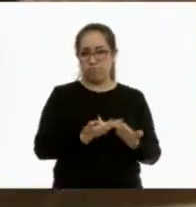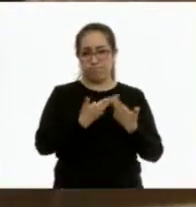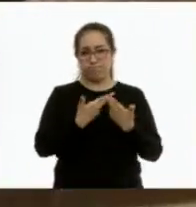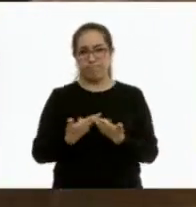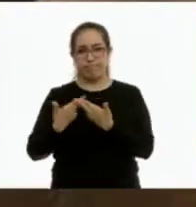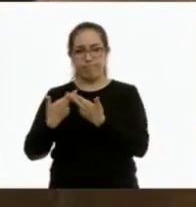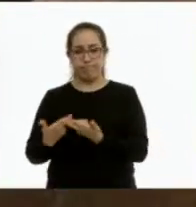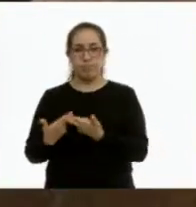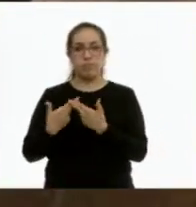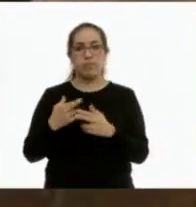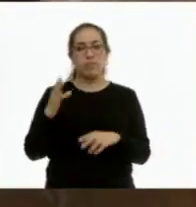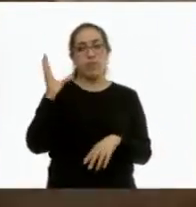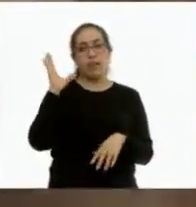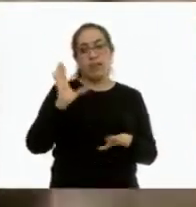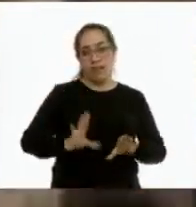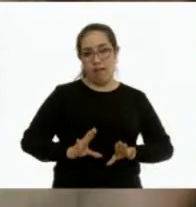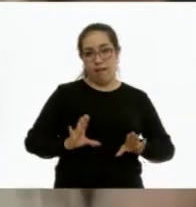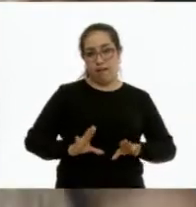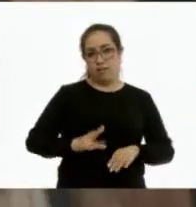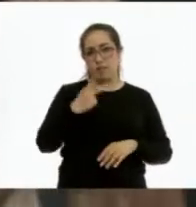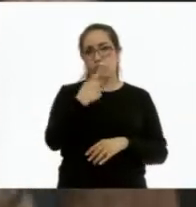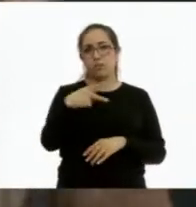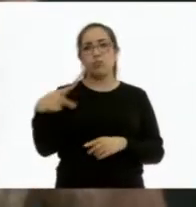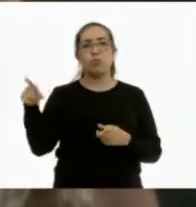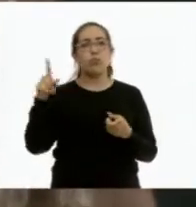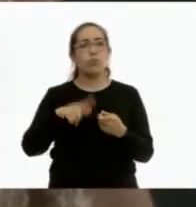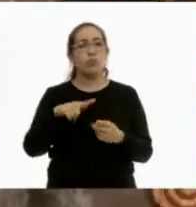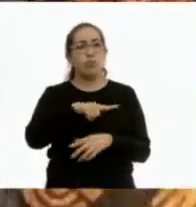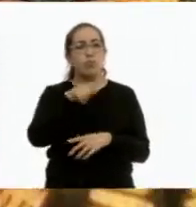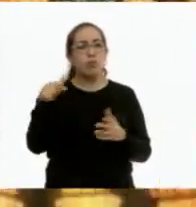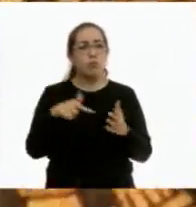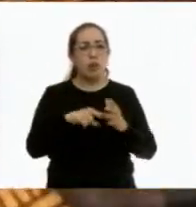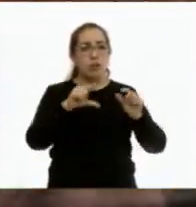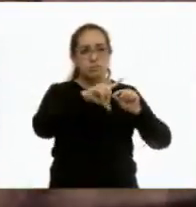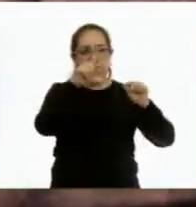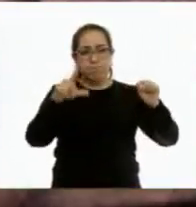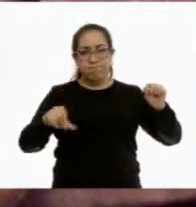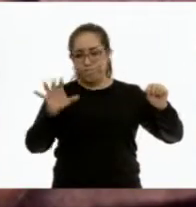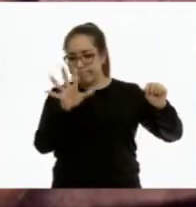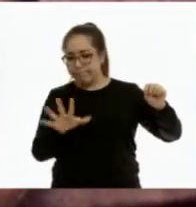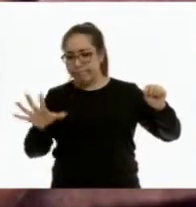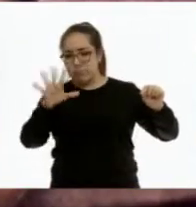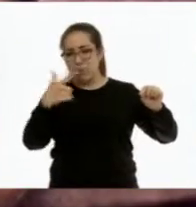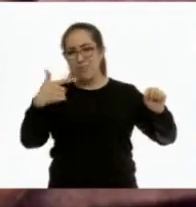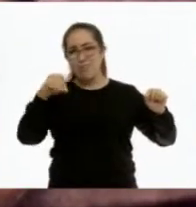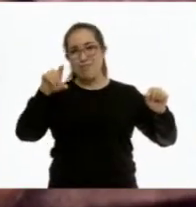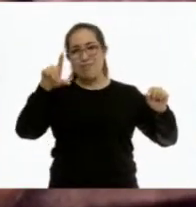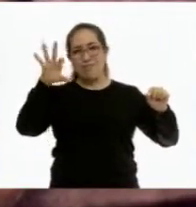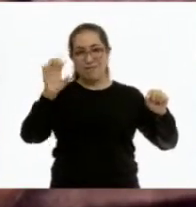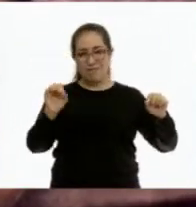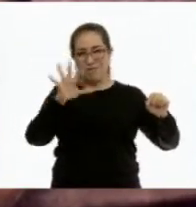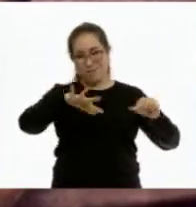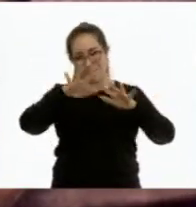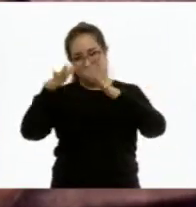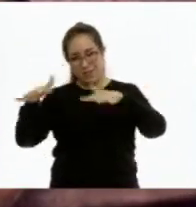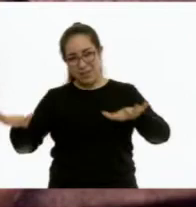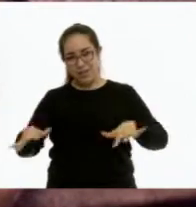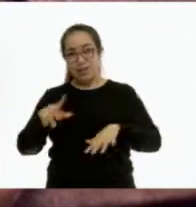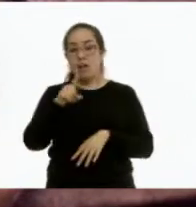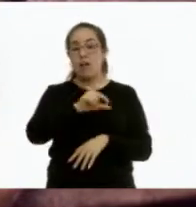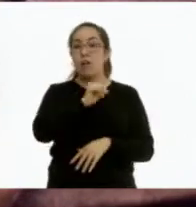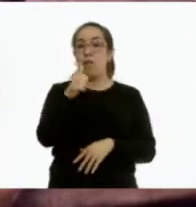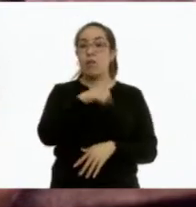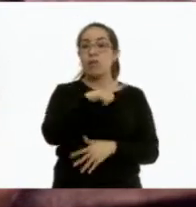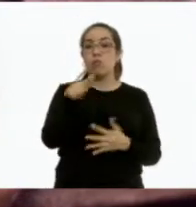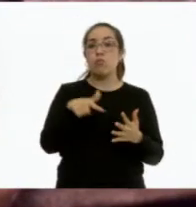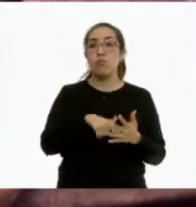olmeca se ubicaron en la zona del Golfo. En San Lorenzo, Las esculturas de mayor tamaño